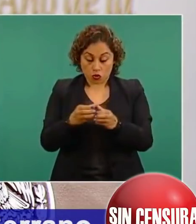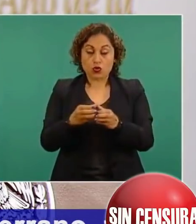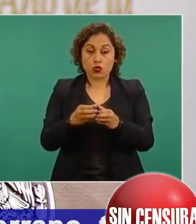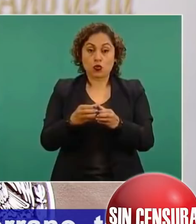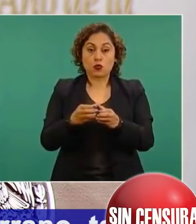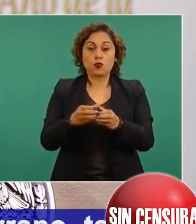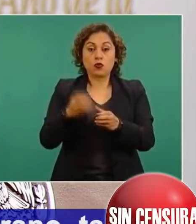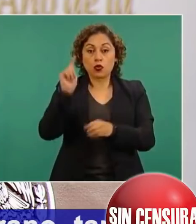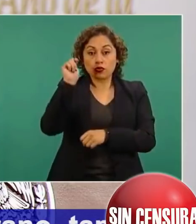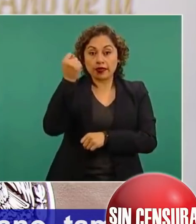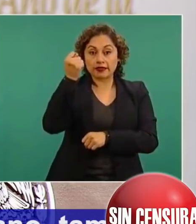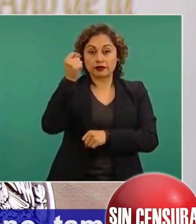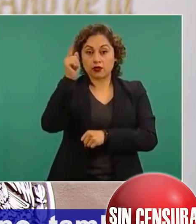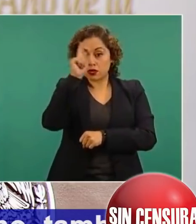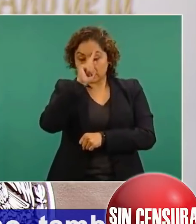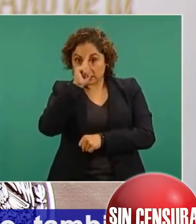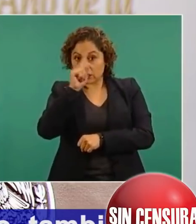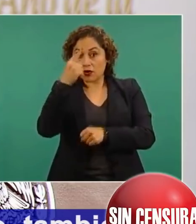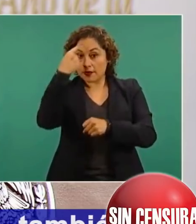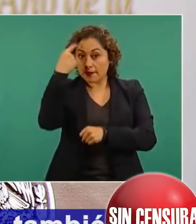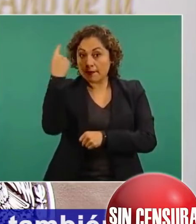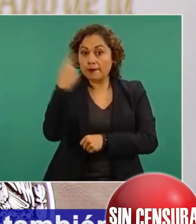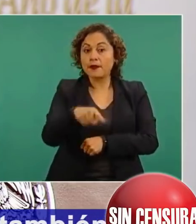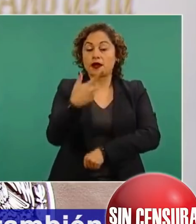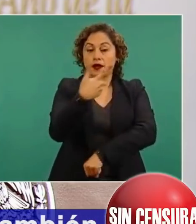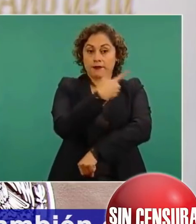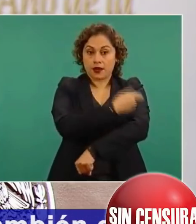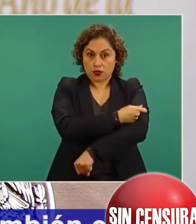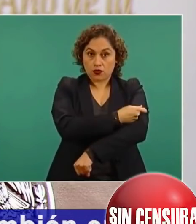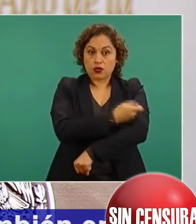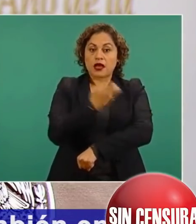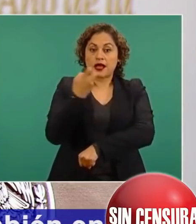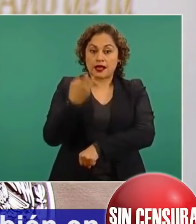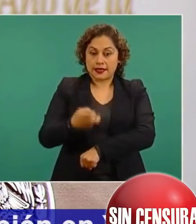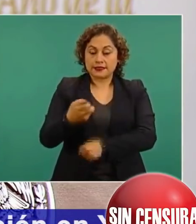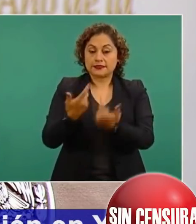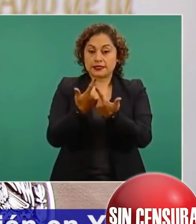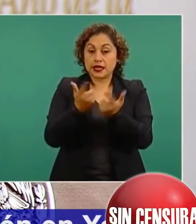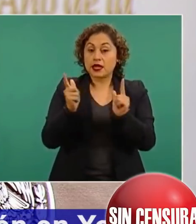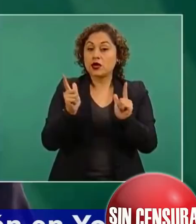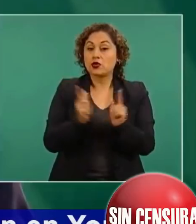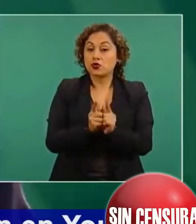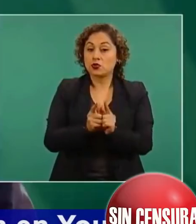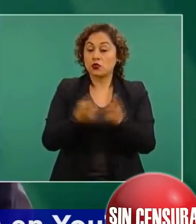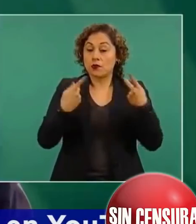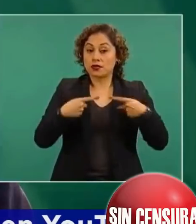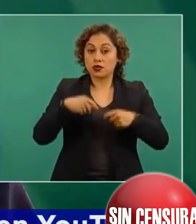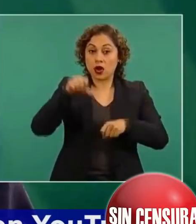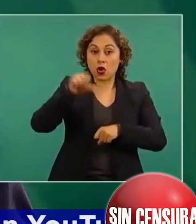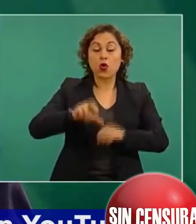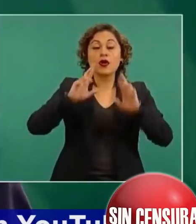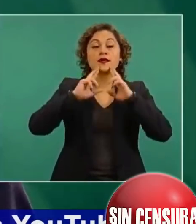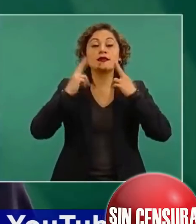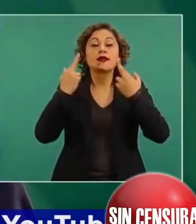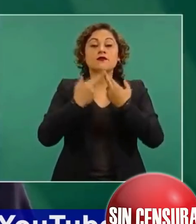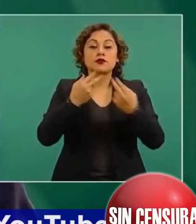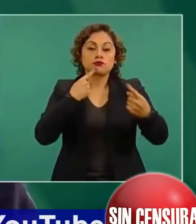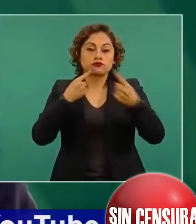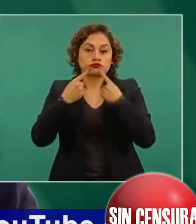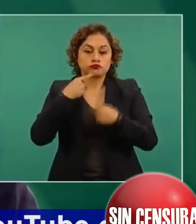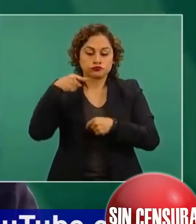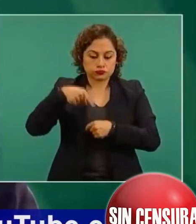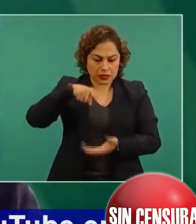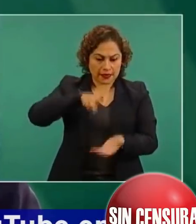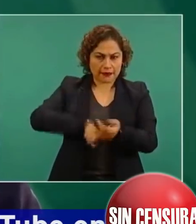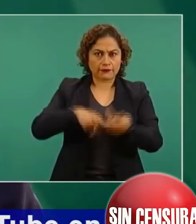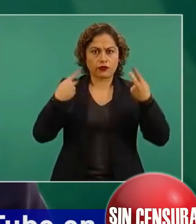México. Este grupo que hemos mencionado múltiples veces es un grupo de personas científicas altamente expertas